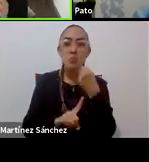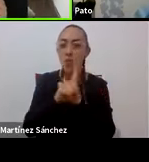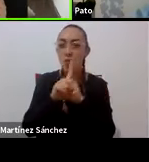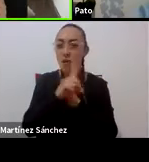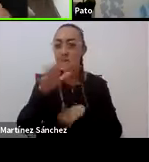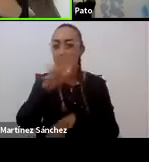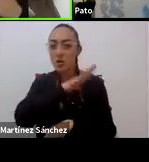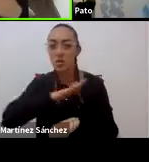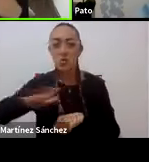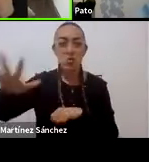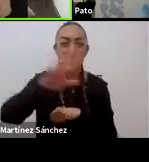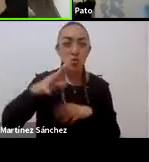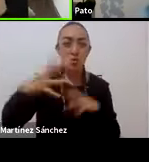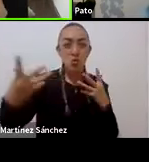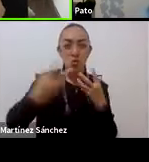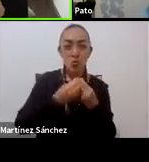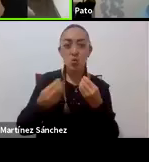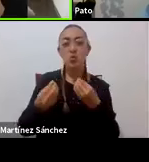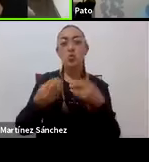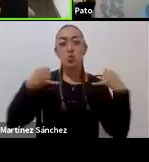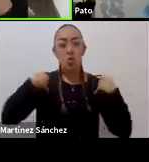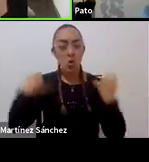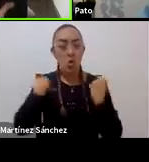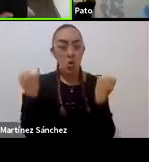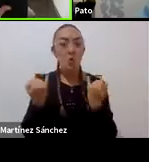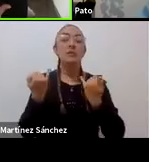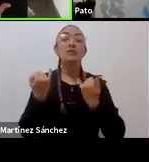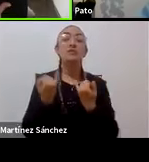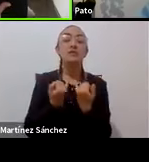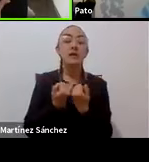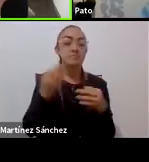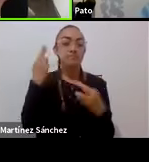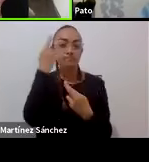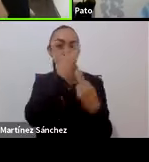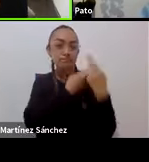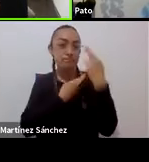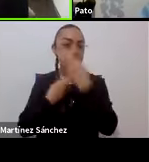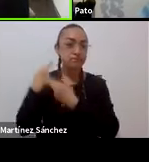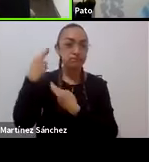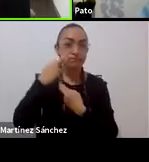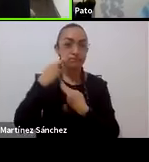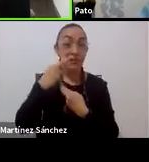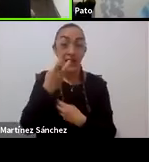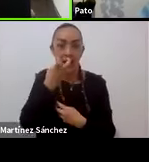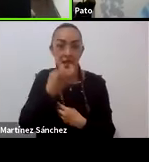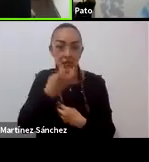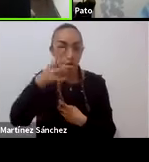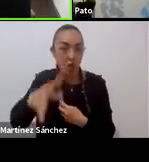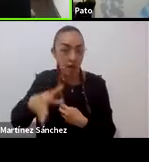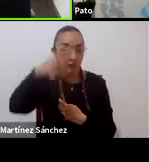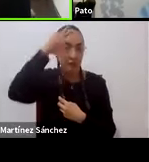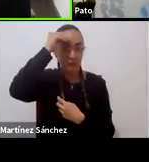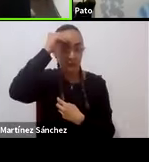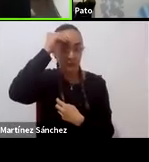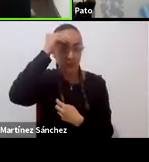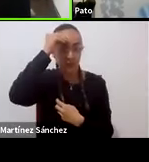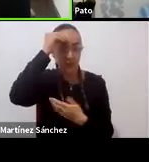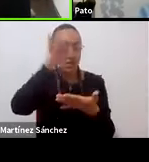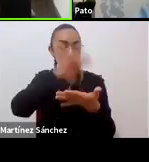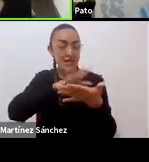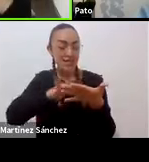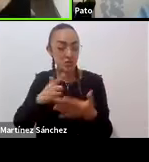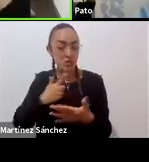aprender con H esta misma lectura, el gusto por ella, en su nobleza y la posibilidad de accesibilidad que